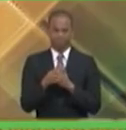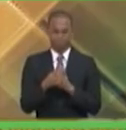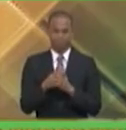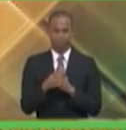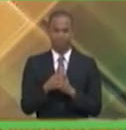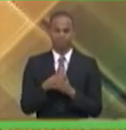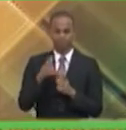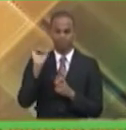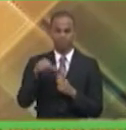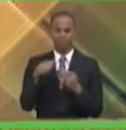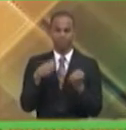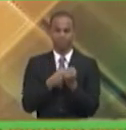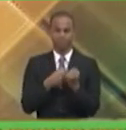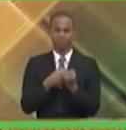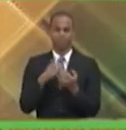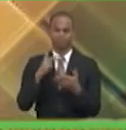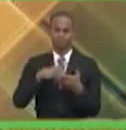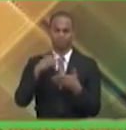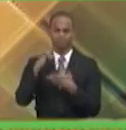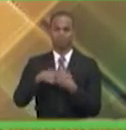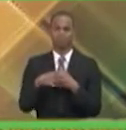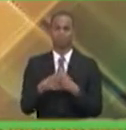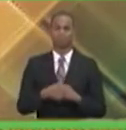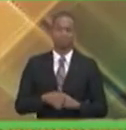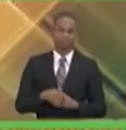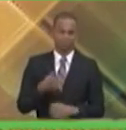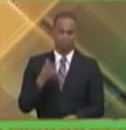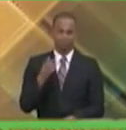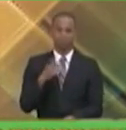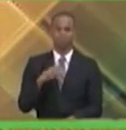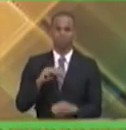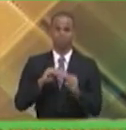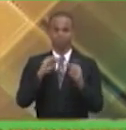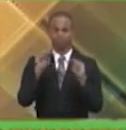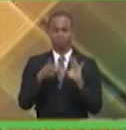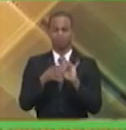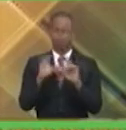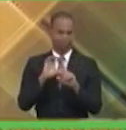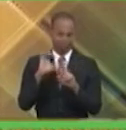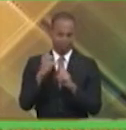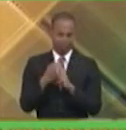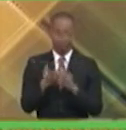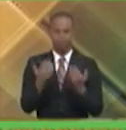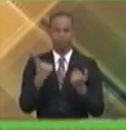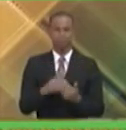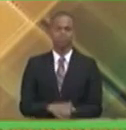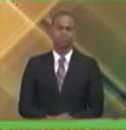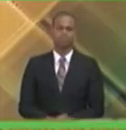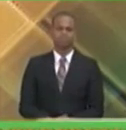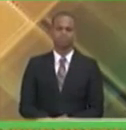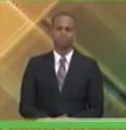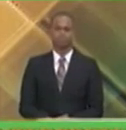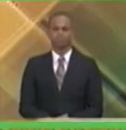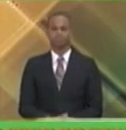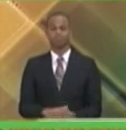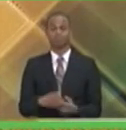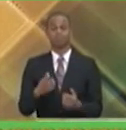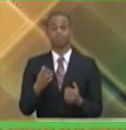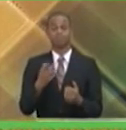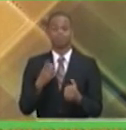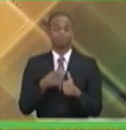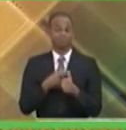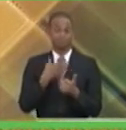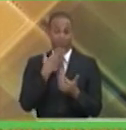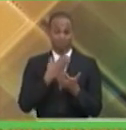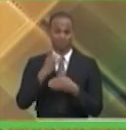como presentado como proyecto también al Ministerio de Cultura. Cuéntanos, Joanny, de eso. Así es. Primeramente, buenos